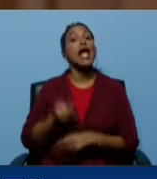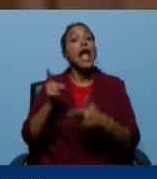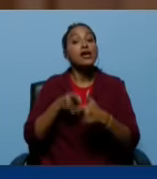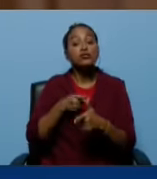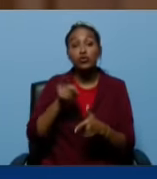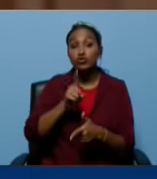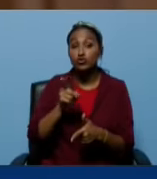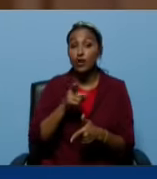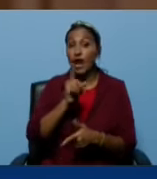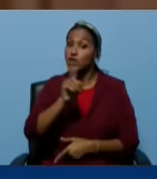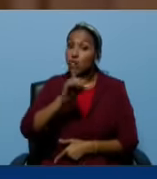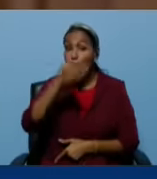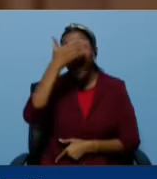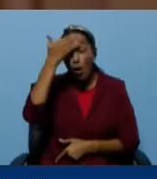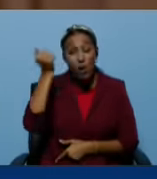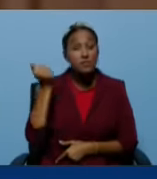fue